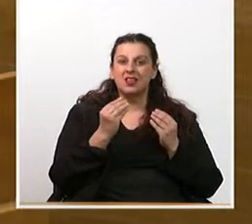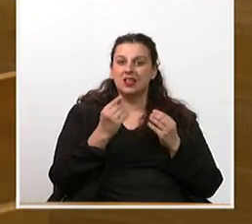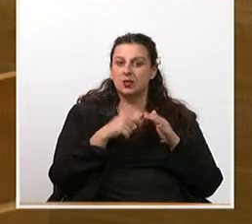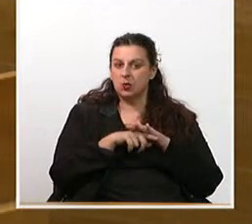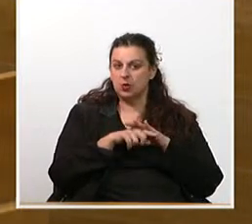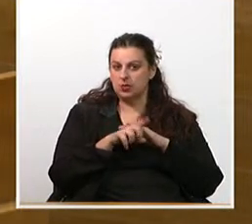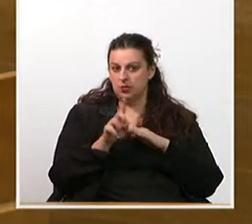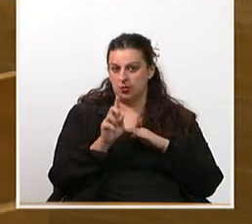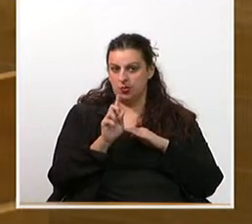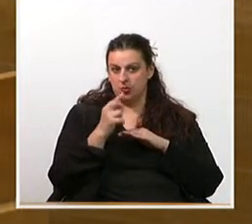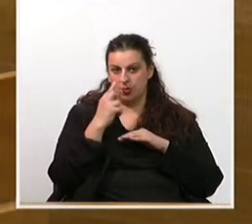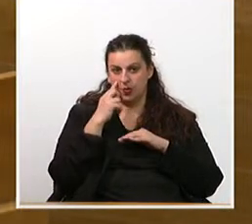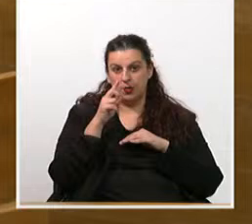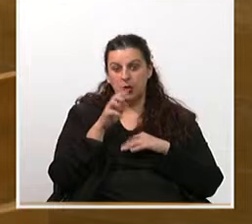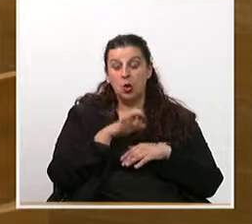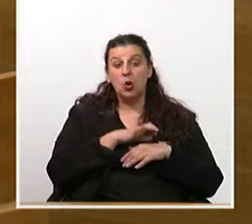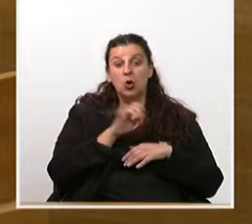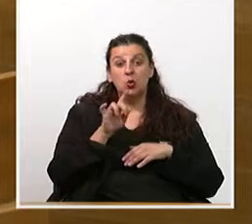noan